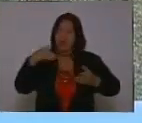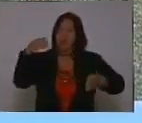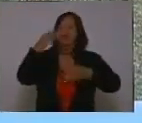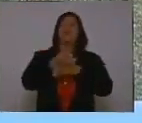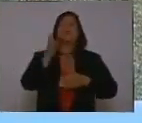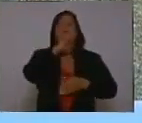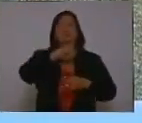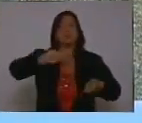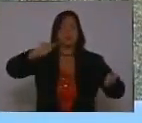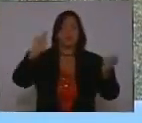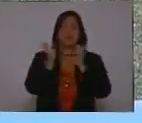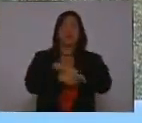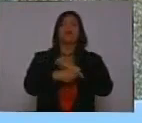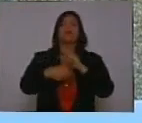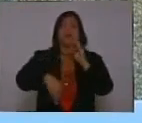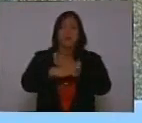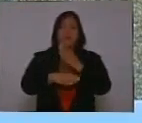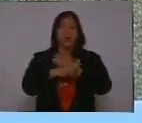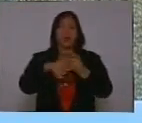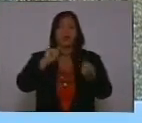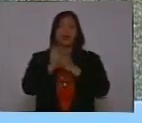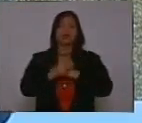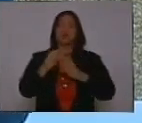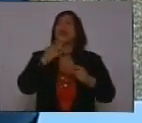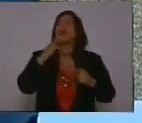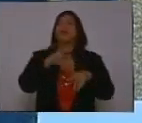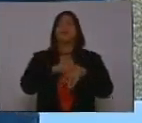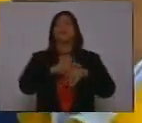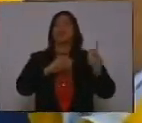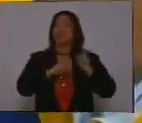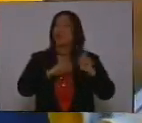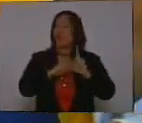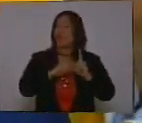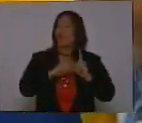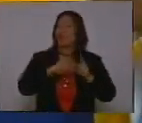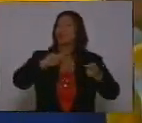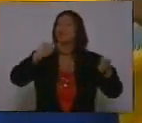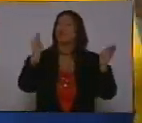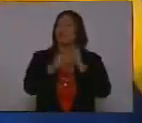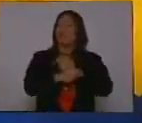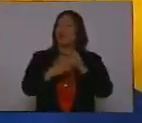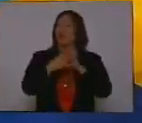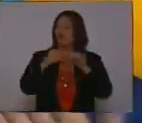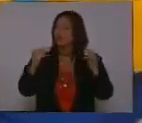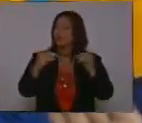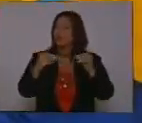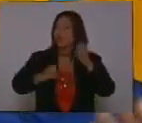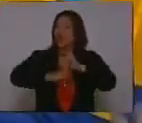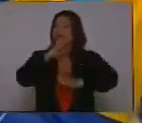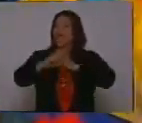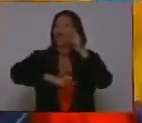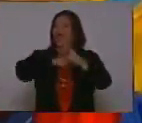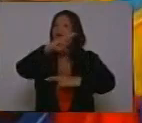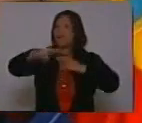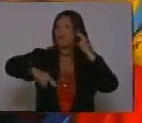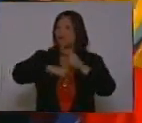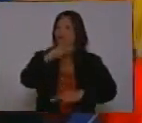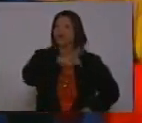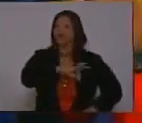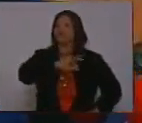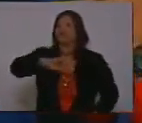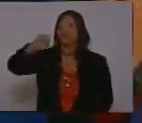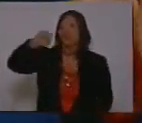transformación. No solamente la transformación voltada para la medicina, mas la transformación voltada para la revolución, para el